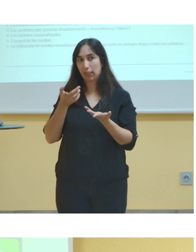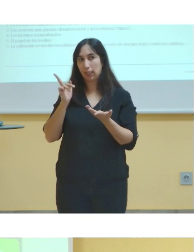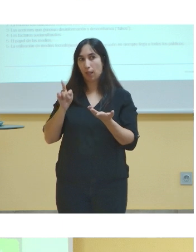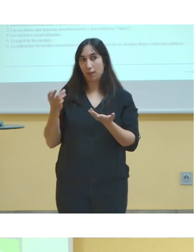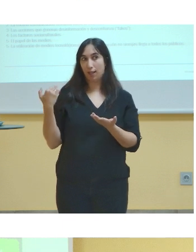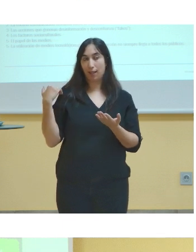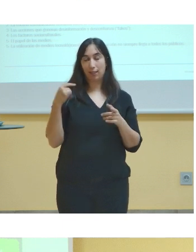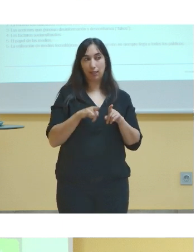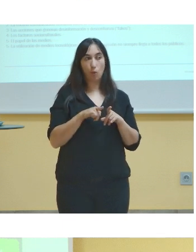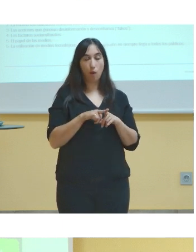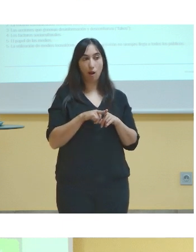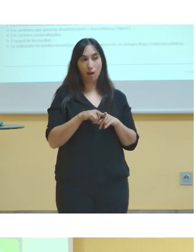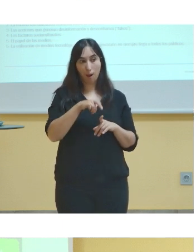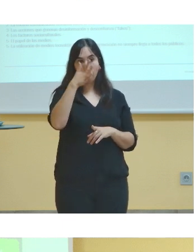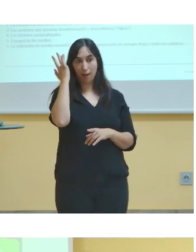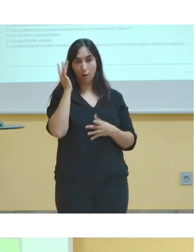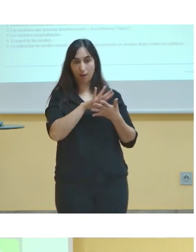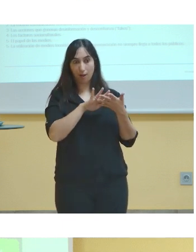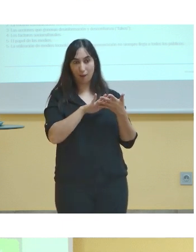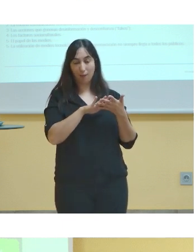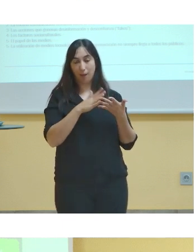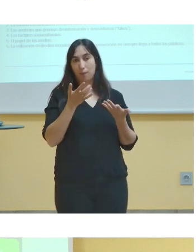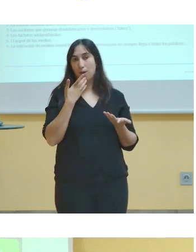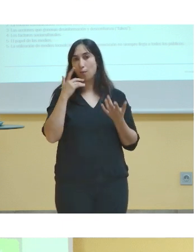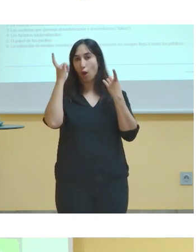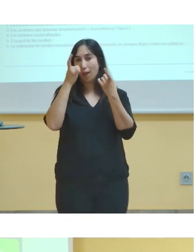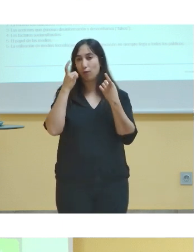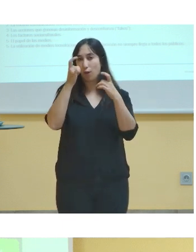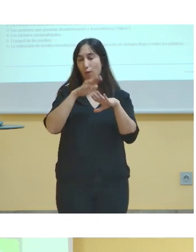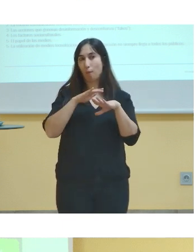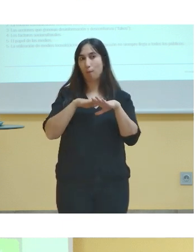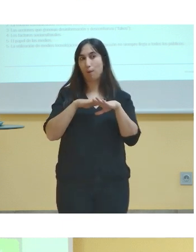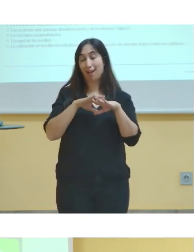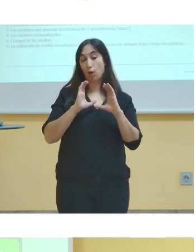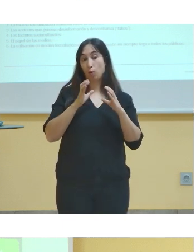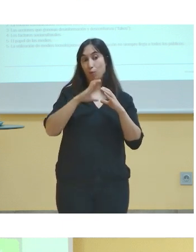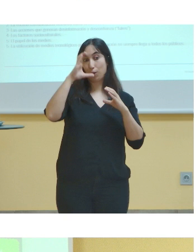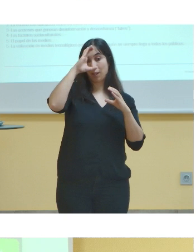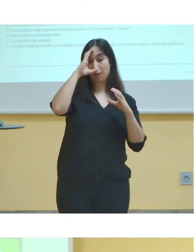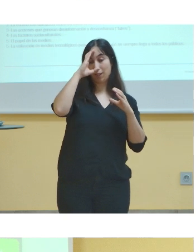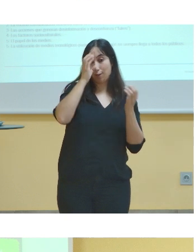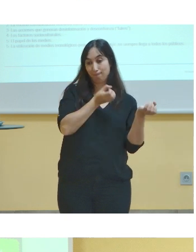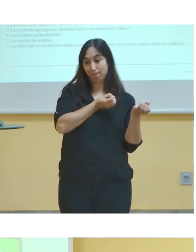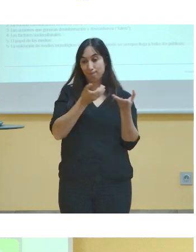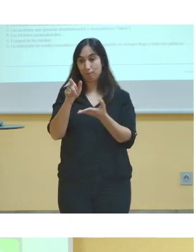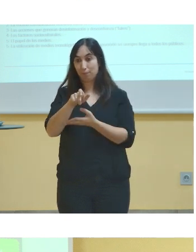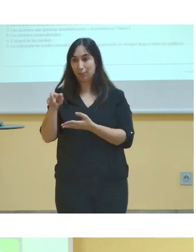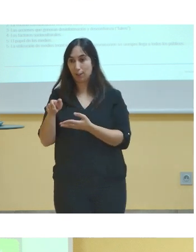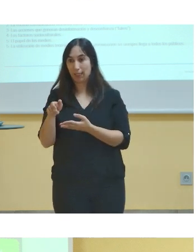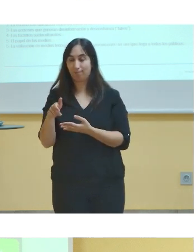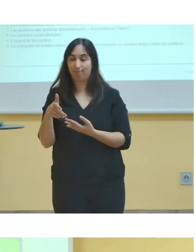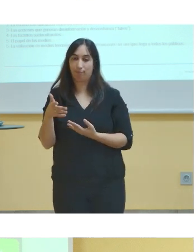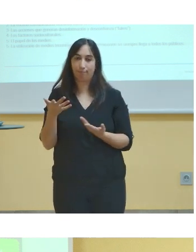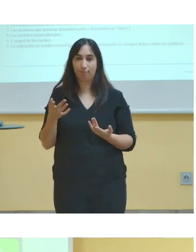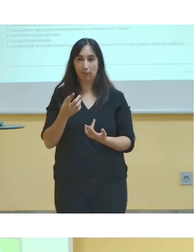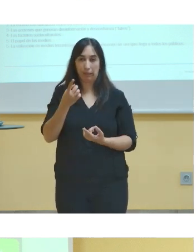hablaba también, insisto en lo que hablaba Verónica, ese esfuerzo por trasladar desde la comunidad científica a las personas, pues bueno, sigue siendo puntual,